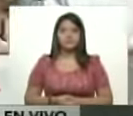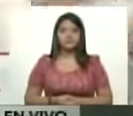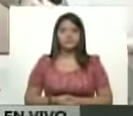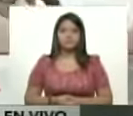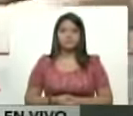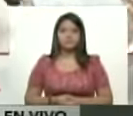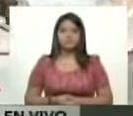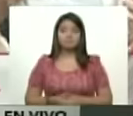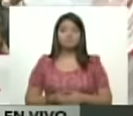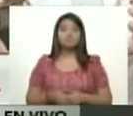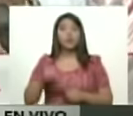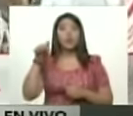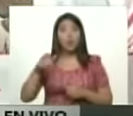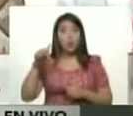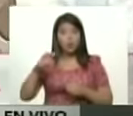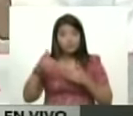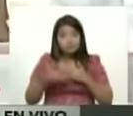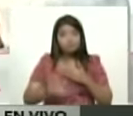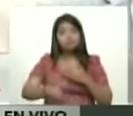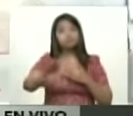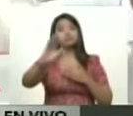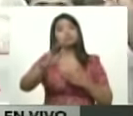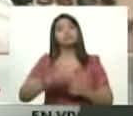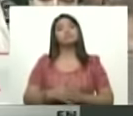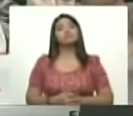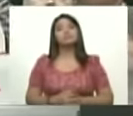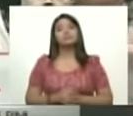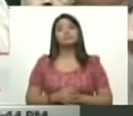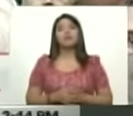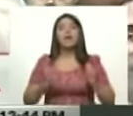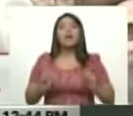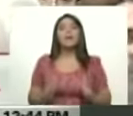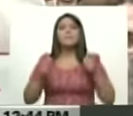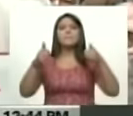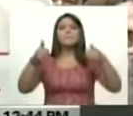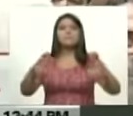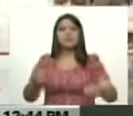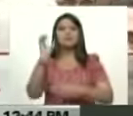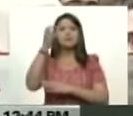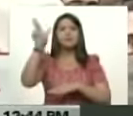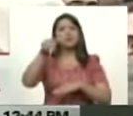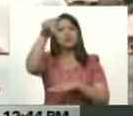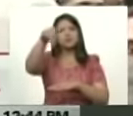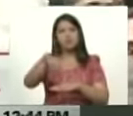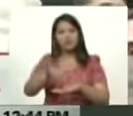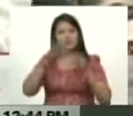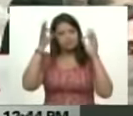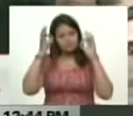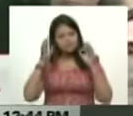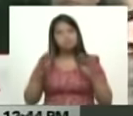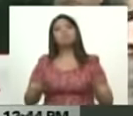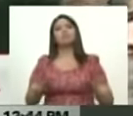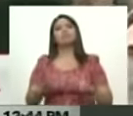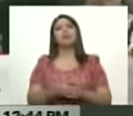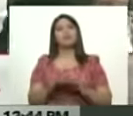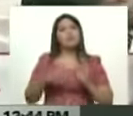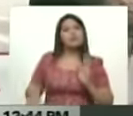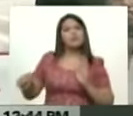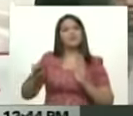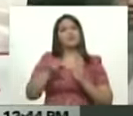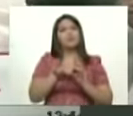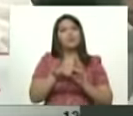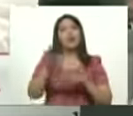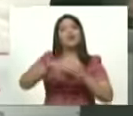A partir del día de hoy se instala una solemne Asamblea Nacional donde ratificamos la